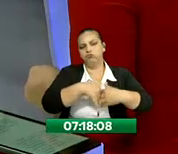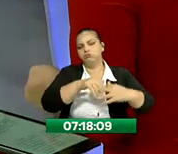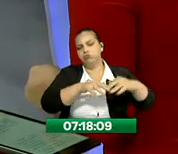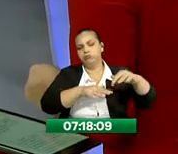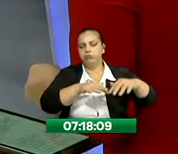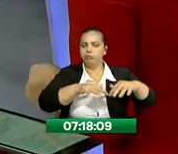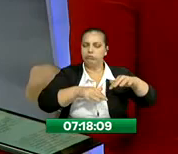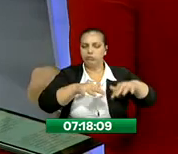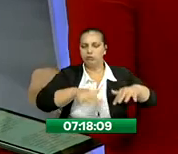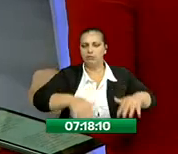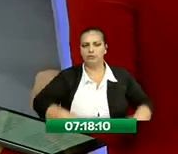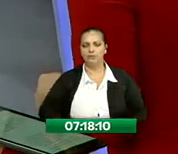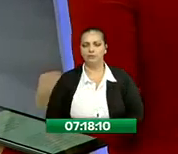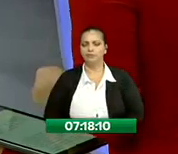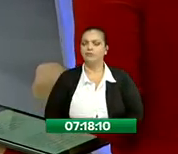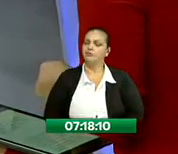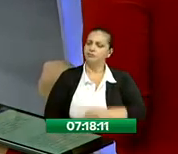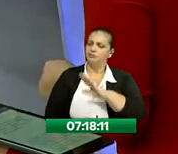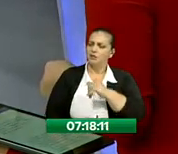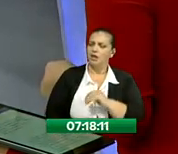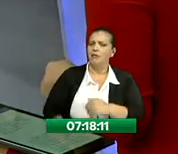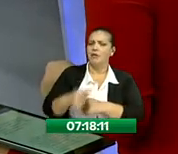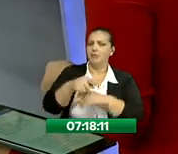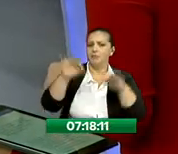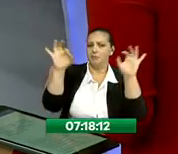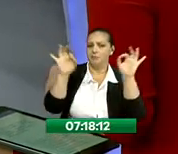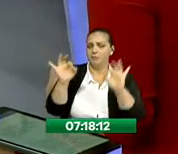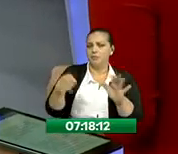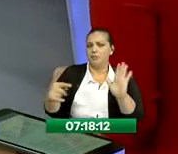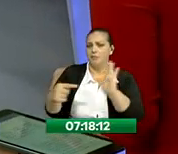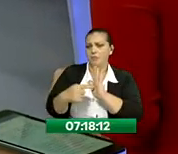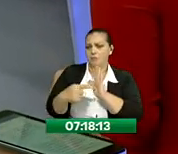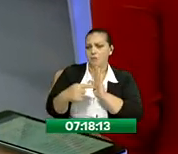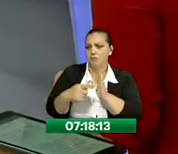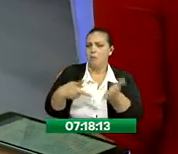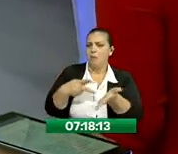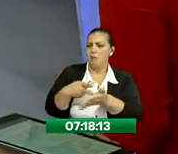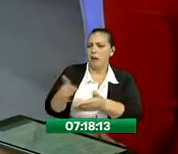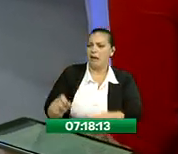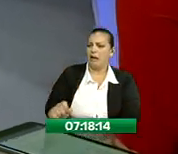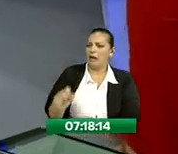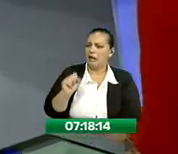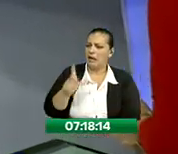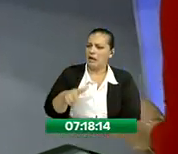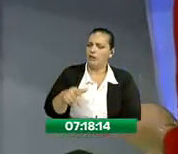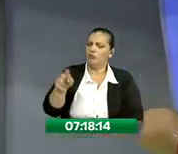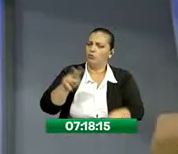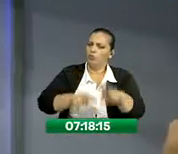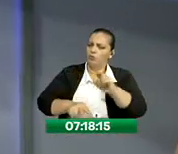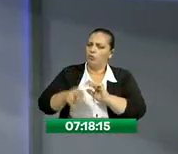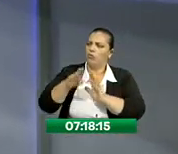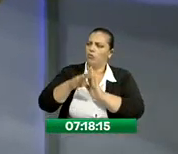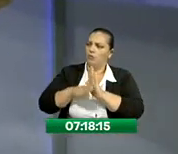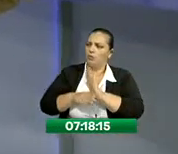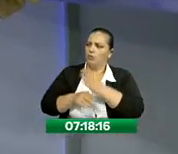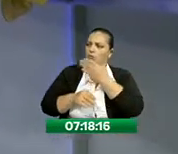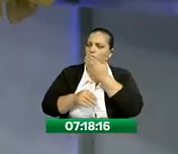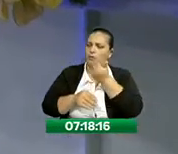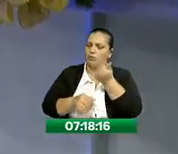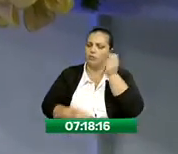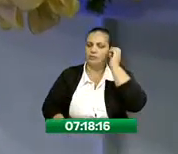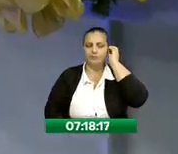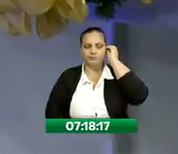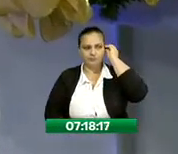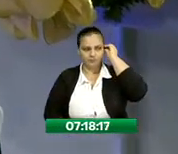una intervención integral. Bien. Porque la intervención tanto de CENEL como de SELEC y el poner en marcha el parque